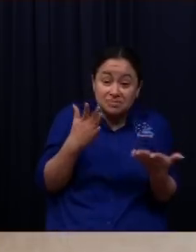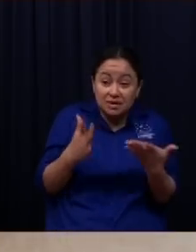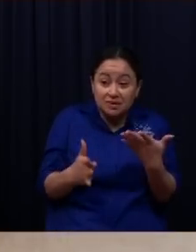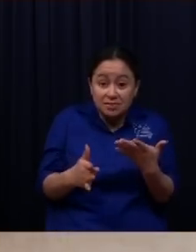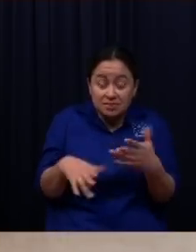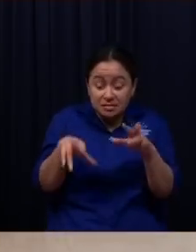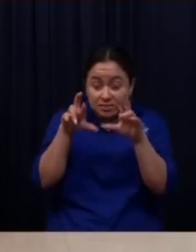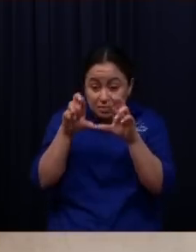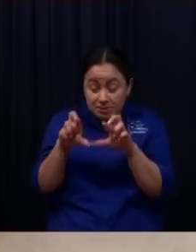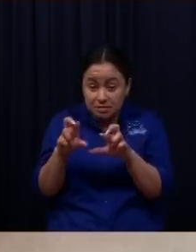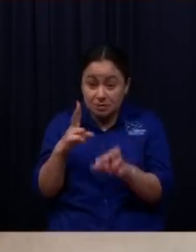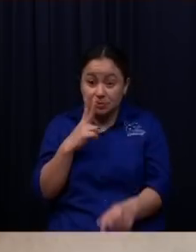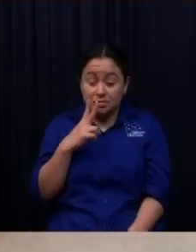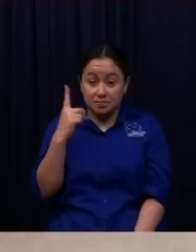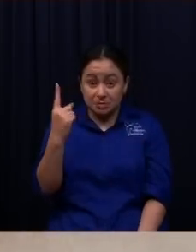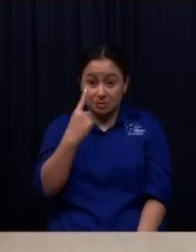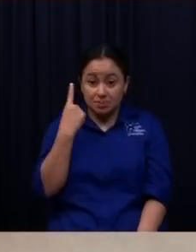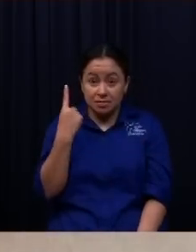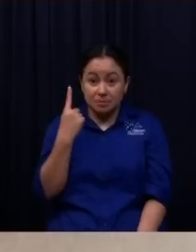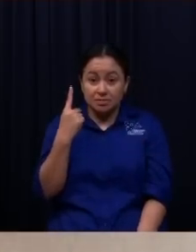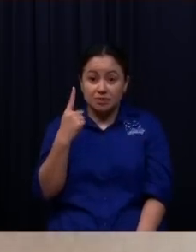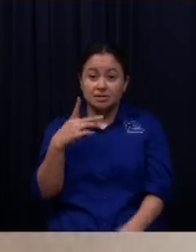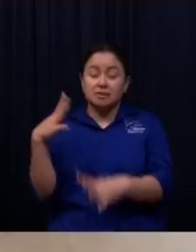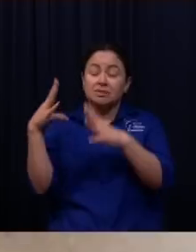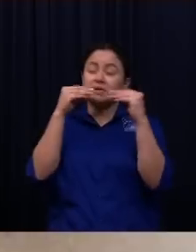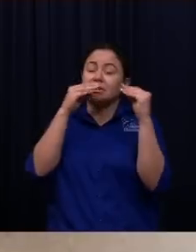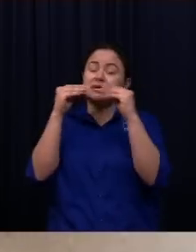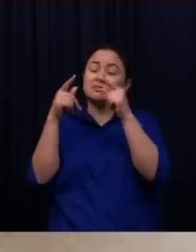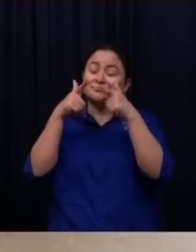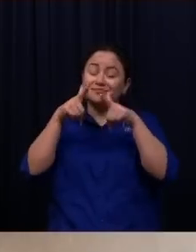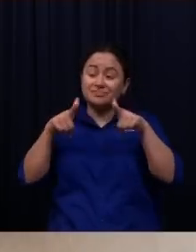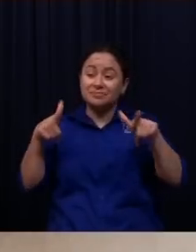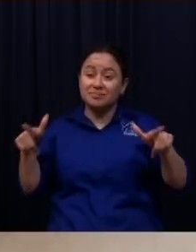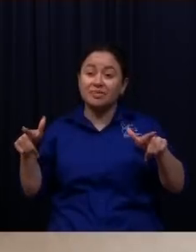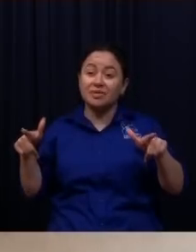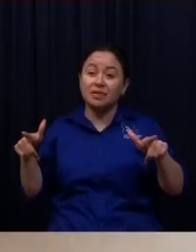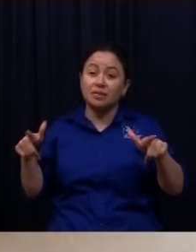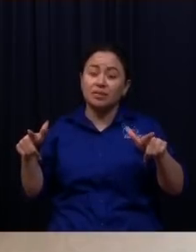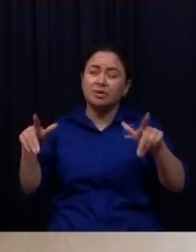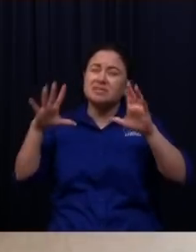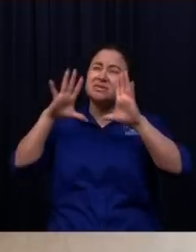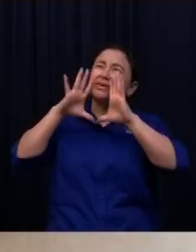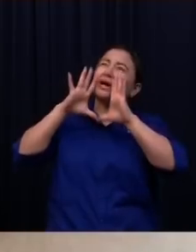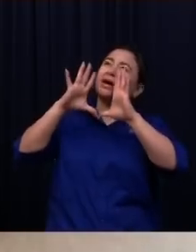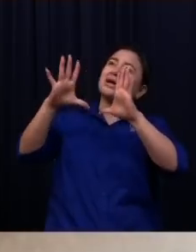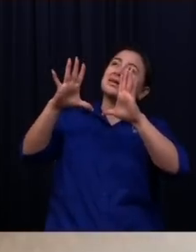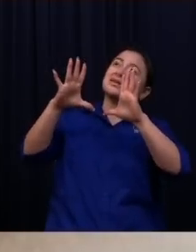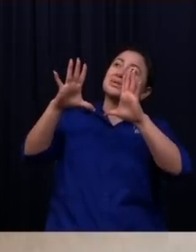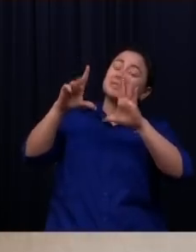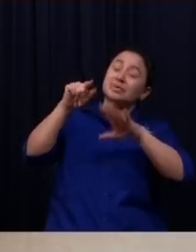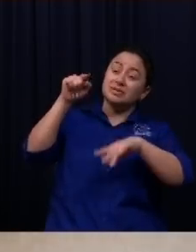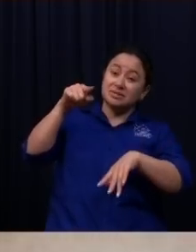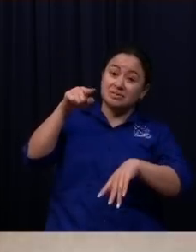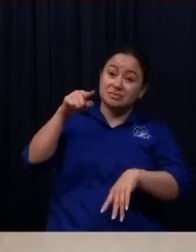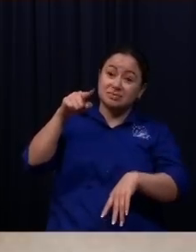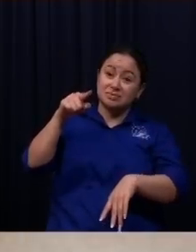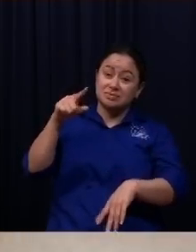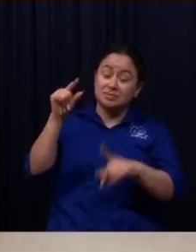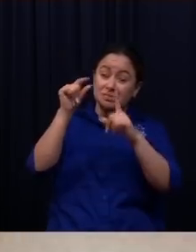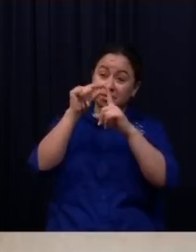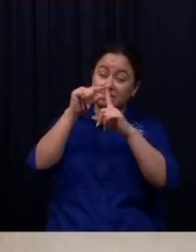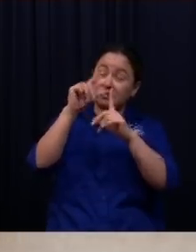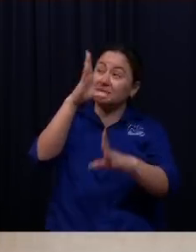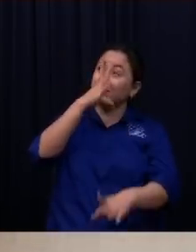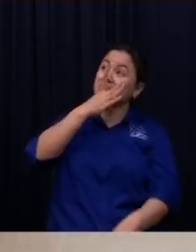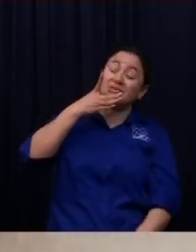su lengua así. La gente se queda así toda. Pero está hablando misterios para con Dios. Y aquí dice que algunos sus palabras ser saula,